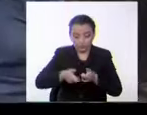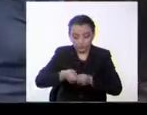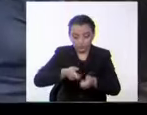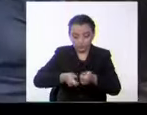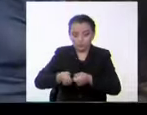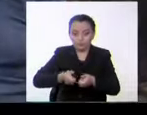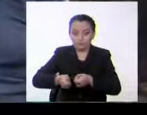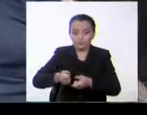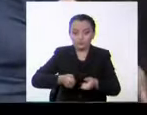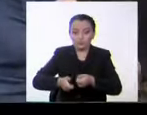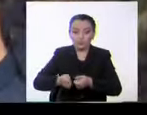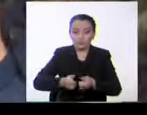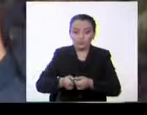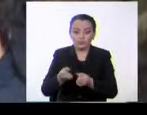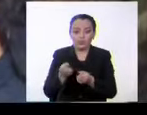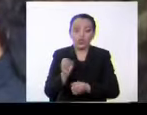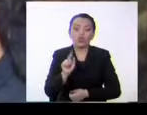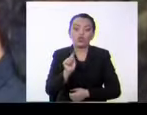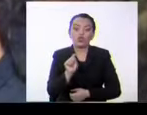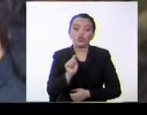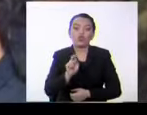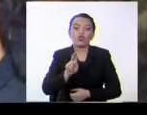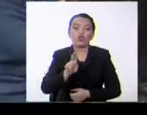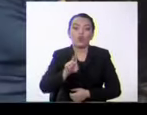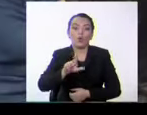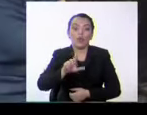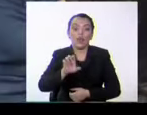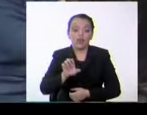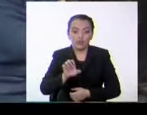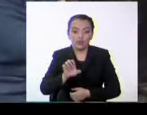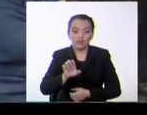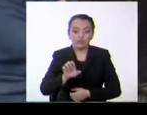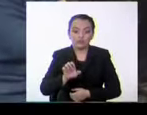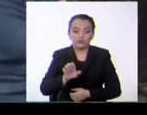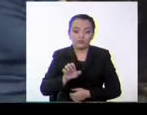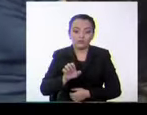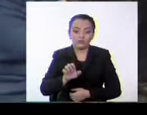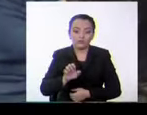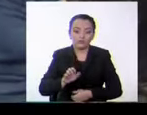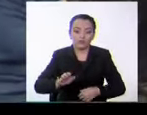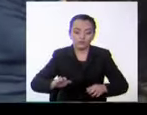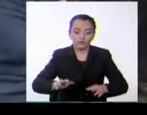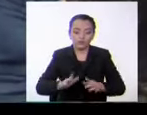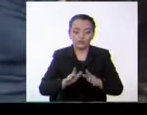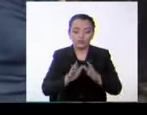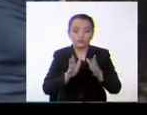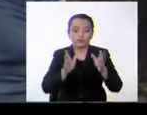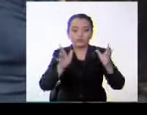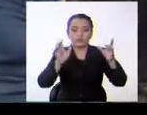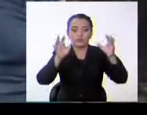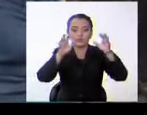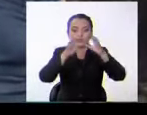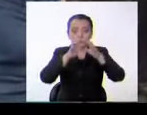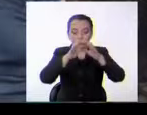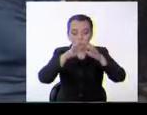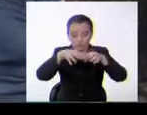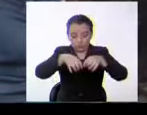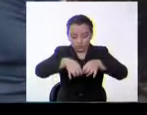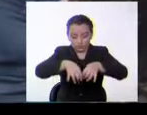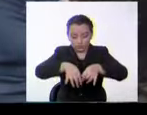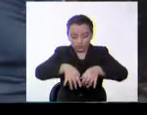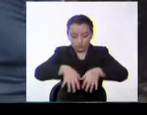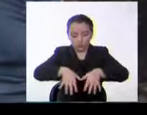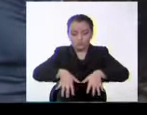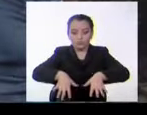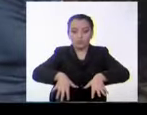El tule es una raíz, ¿verdad? Lo arrancan, le quitan el tronco, lo tienden y